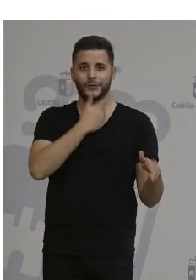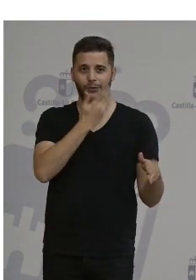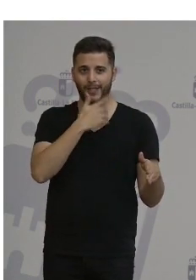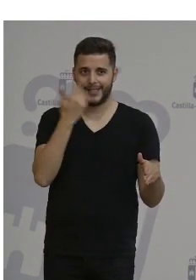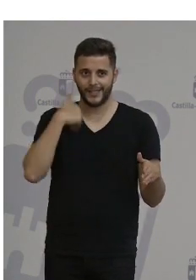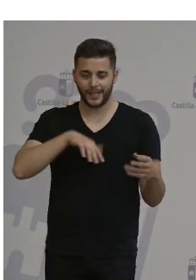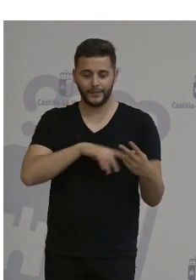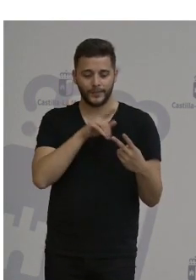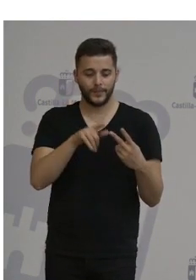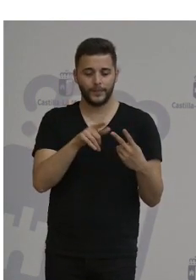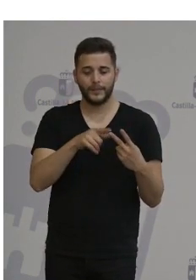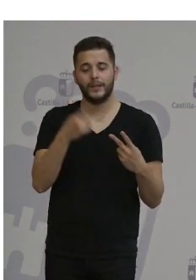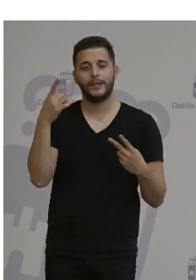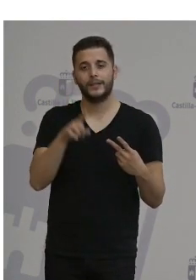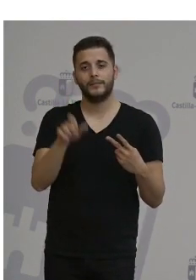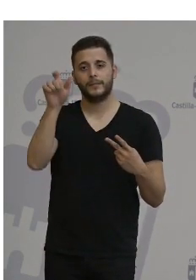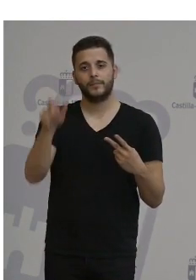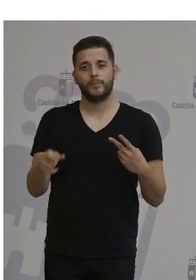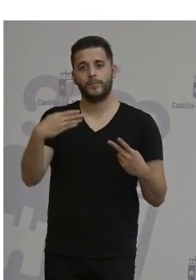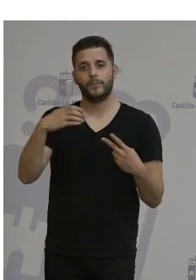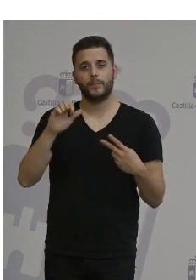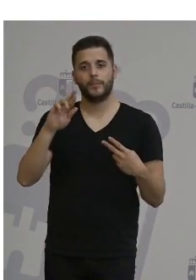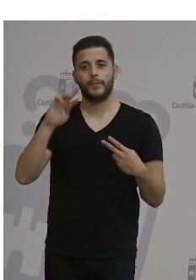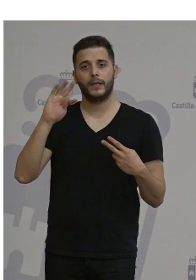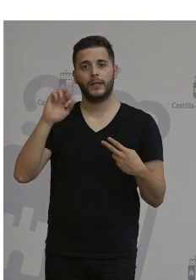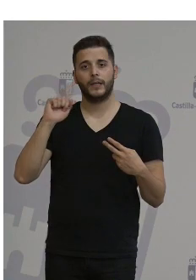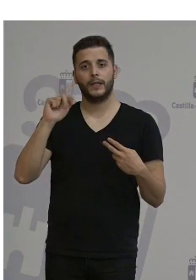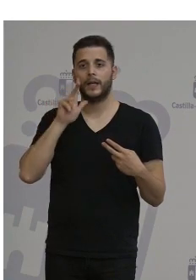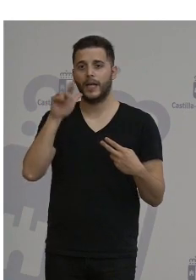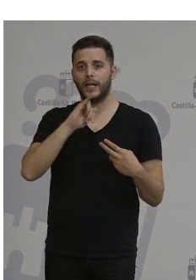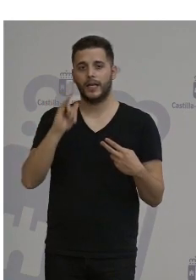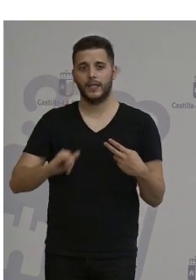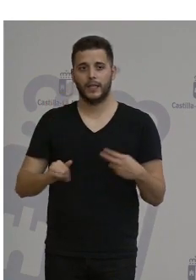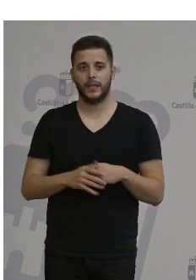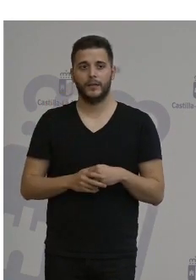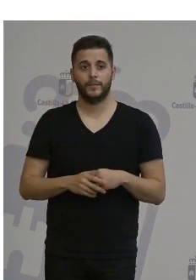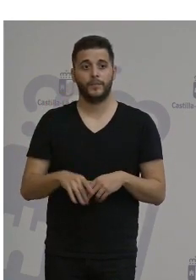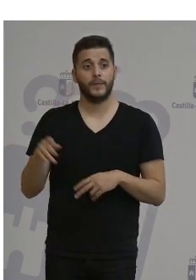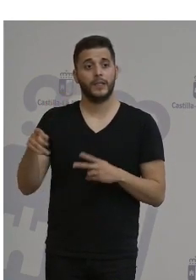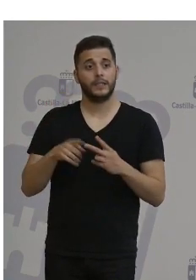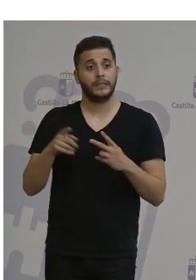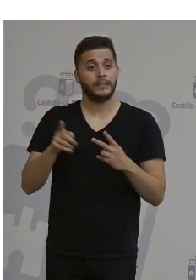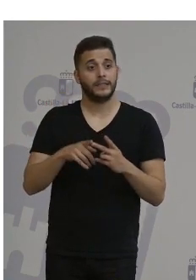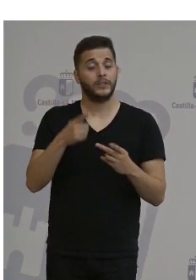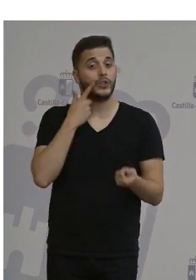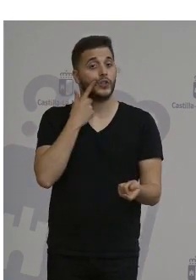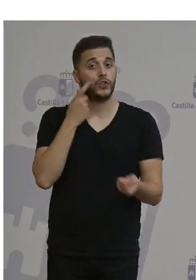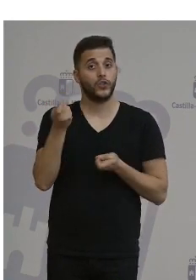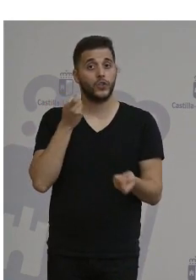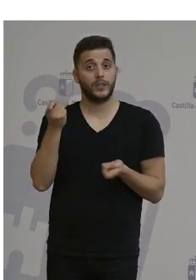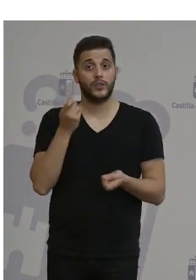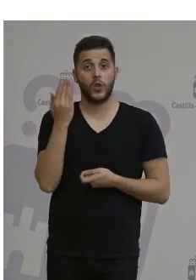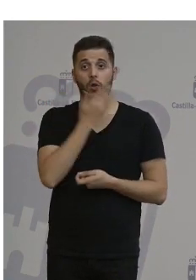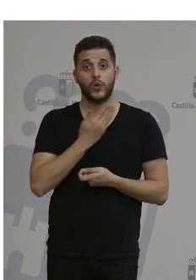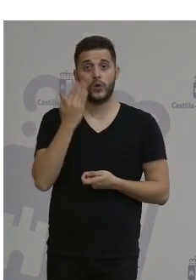inauguración. Y también Berta Hernández. Berta Hernández es la coordinadora de la Escuela de